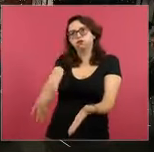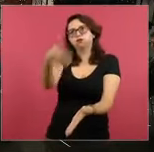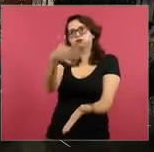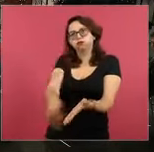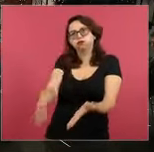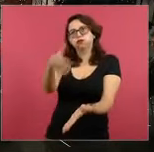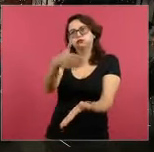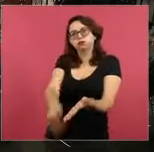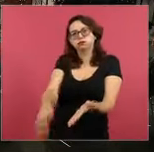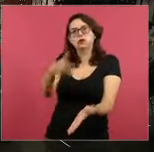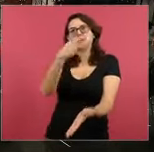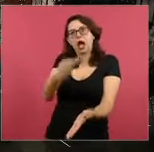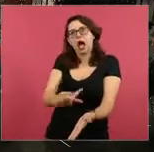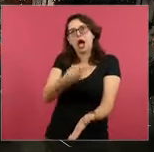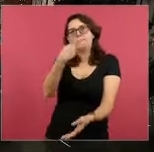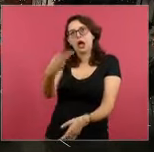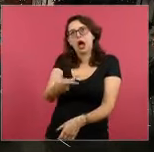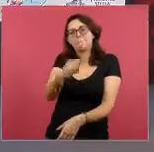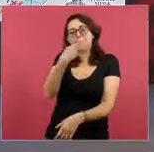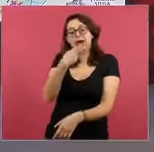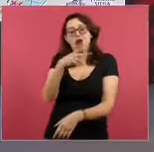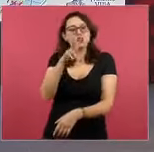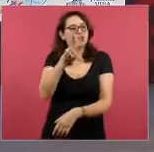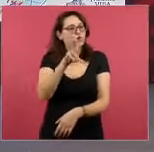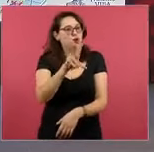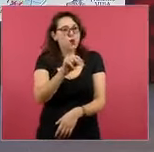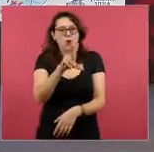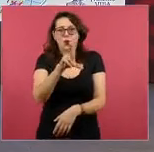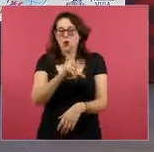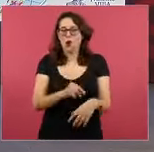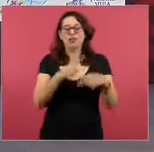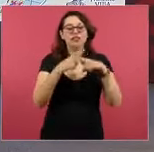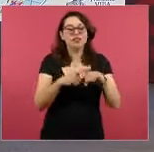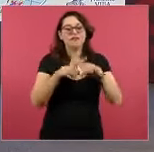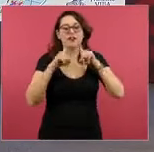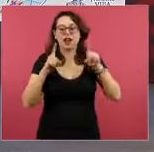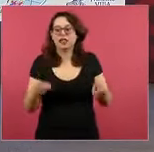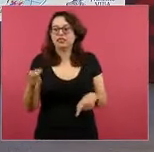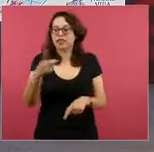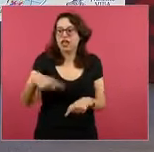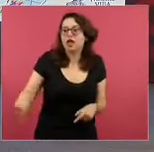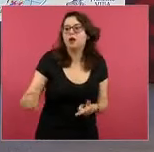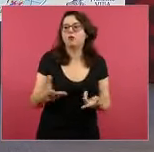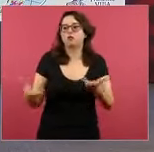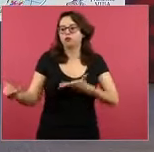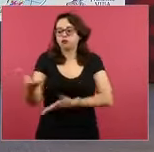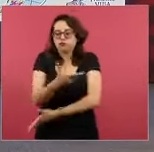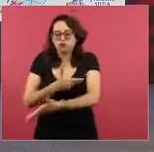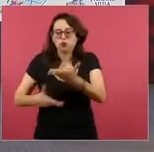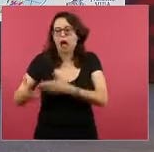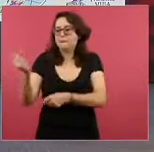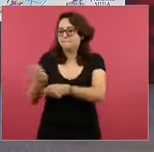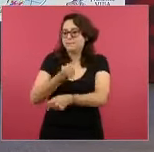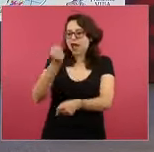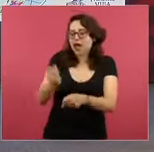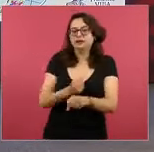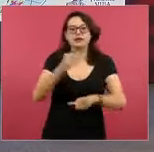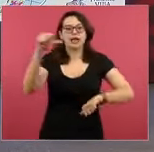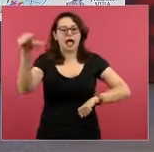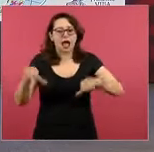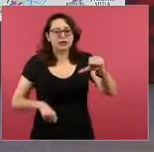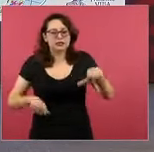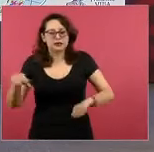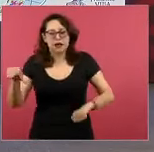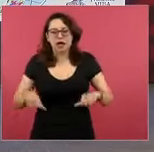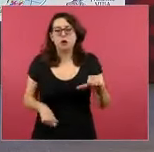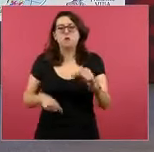una lectura, porque lo socializa y después, conforme pasan los grados escolares, el niño adquiere la sintaxis,